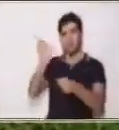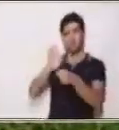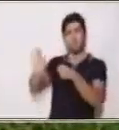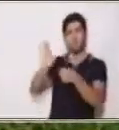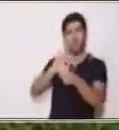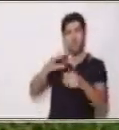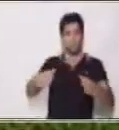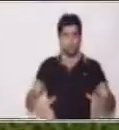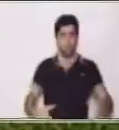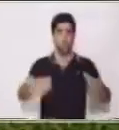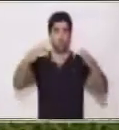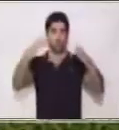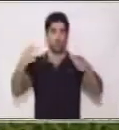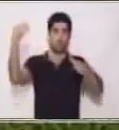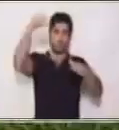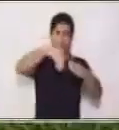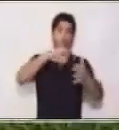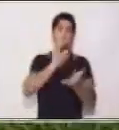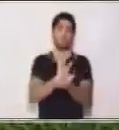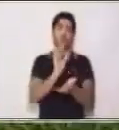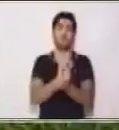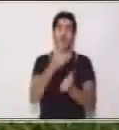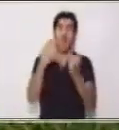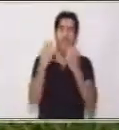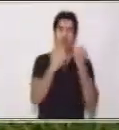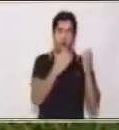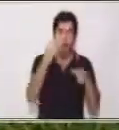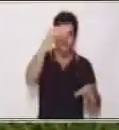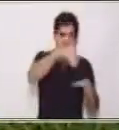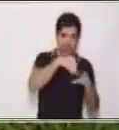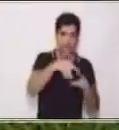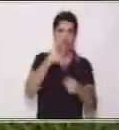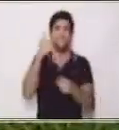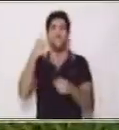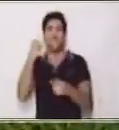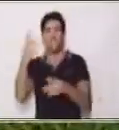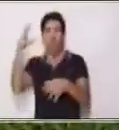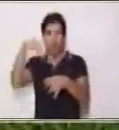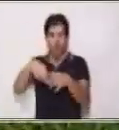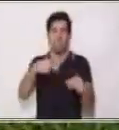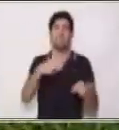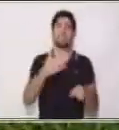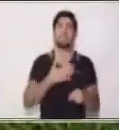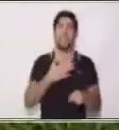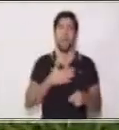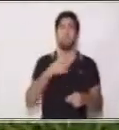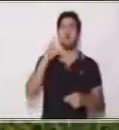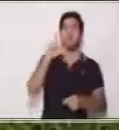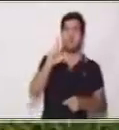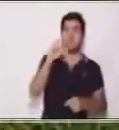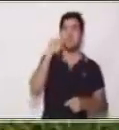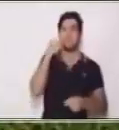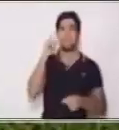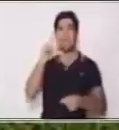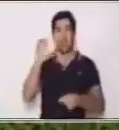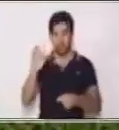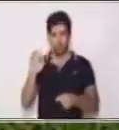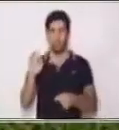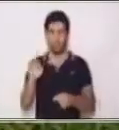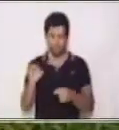regularmente como silos. Entonces, el volumen de esta figura lo vamos a calcular así. Pi es un